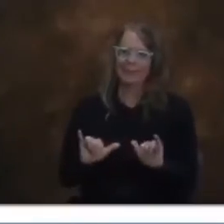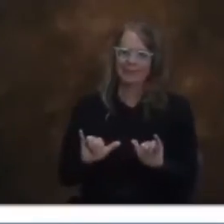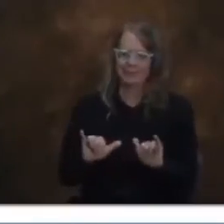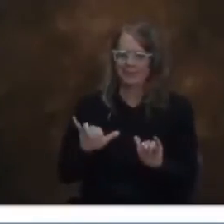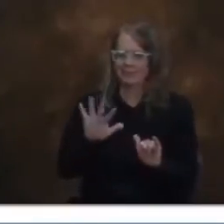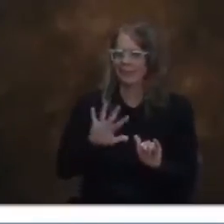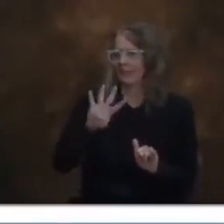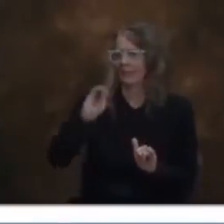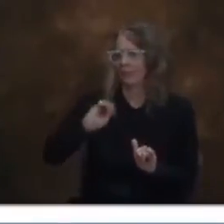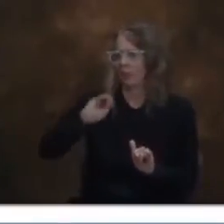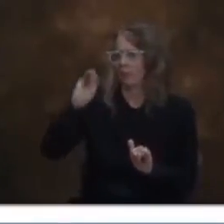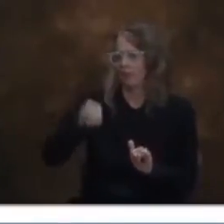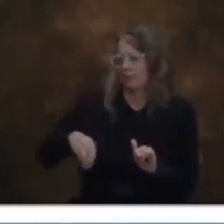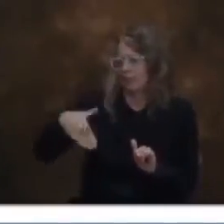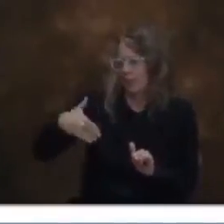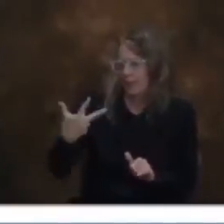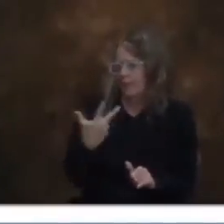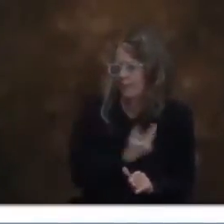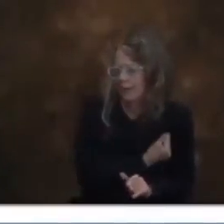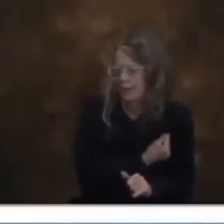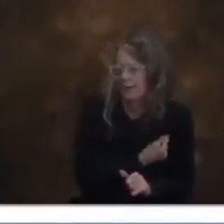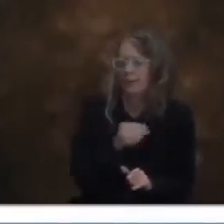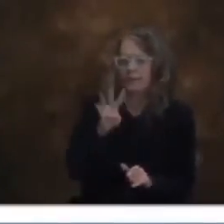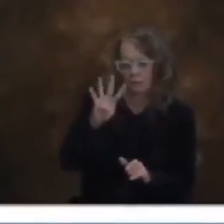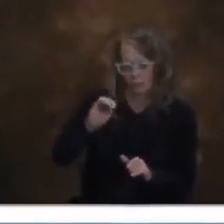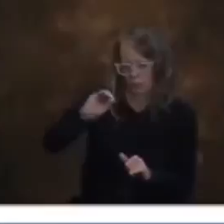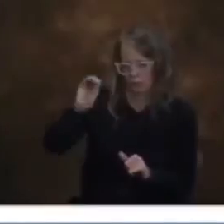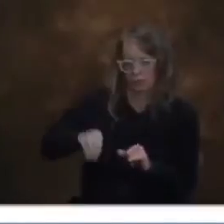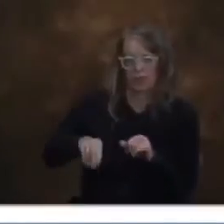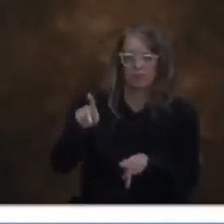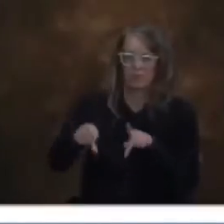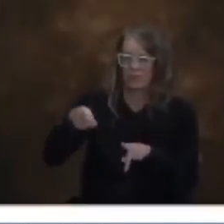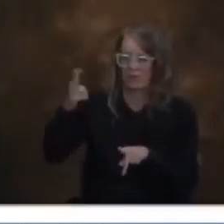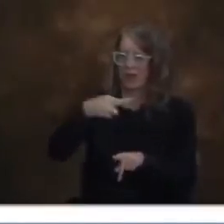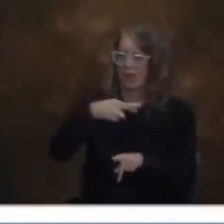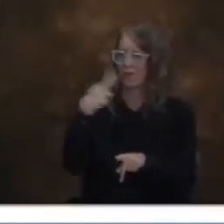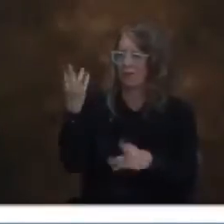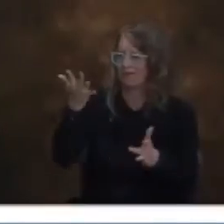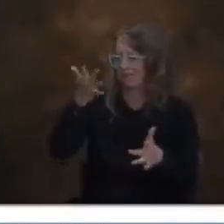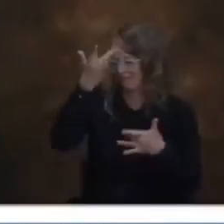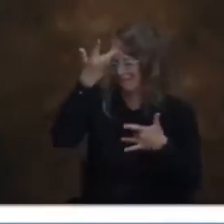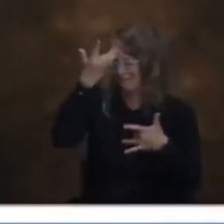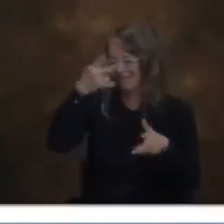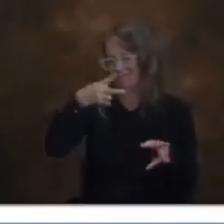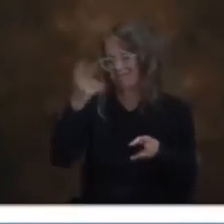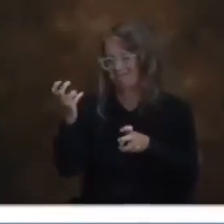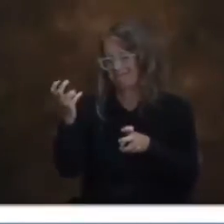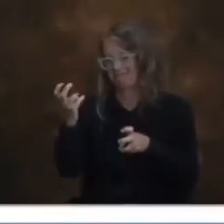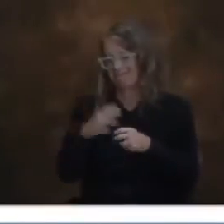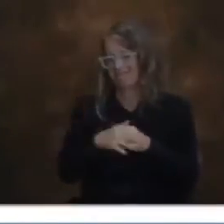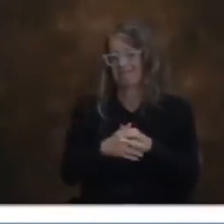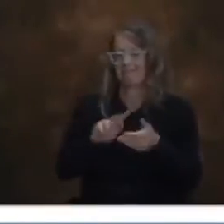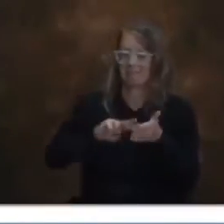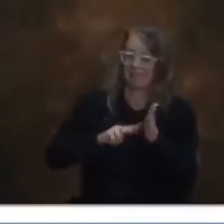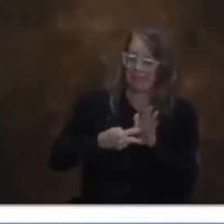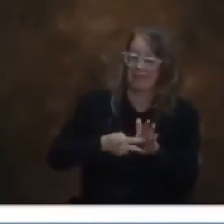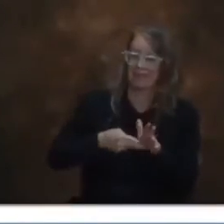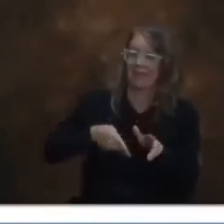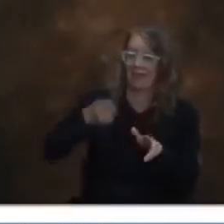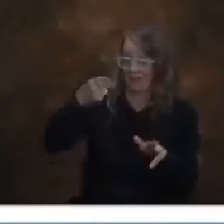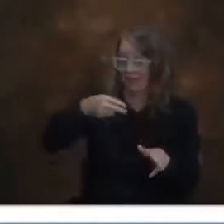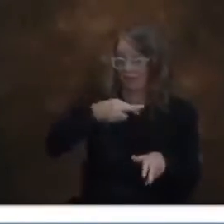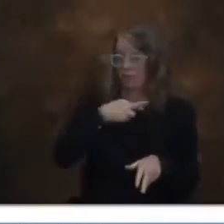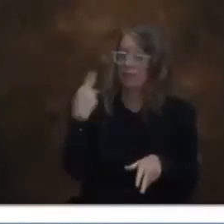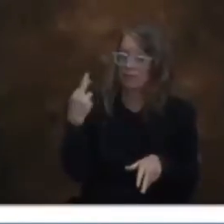de la población que aún no se vacuna y que tiene un riesgo de contraer la enfermedad aún mayor que luego tienen también un mayor riesgo de ser